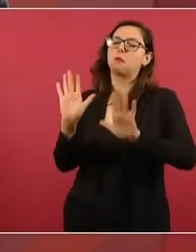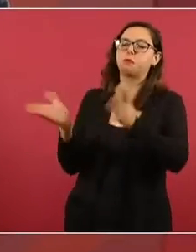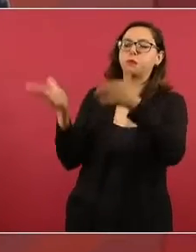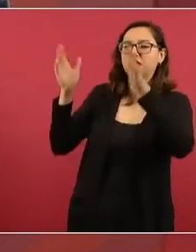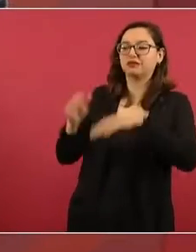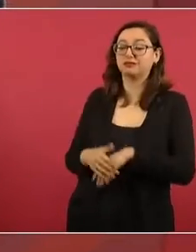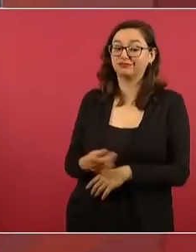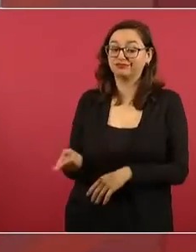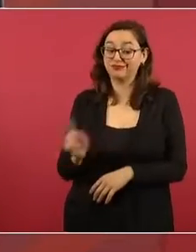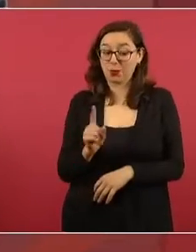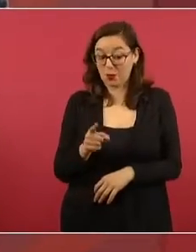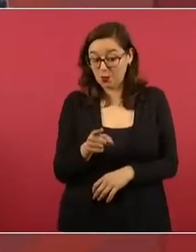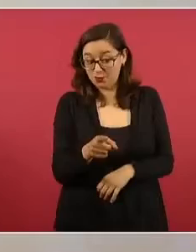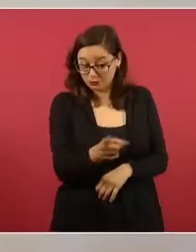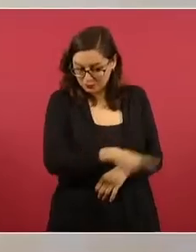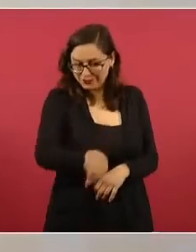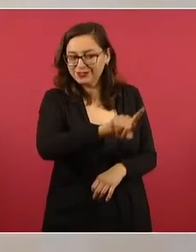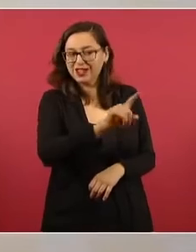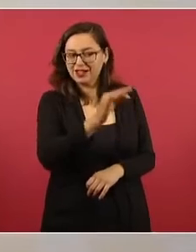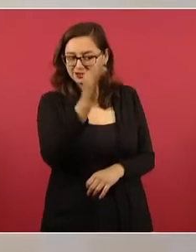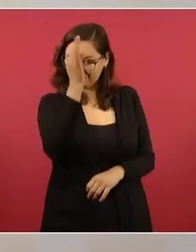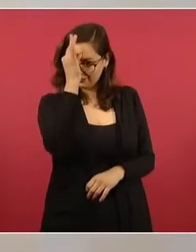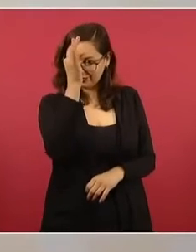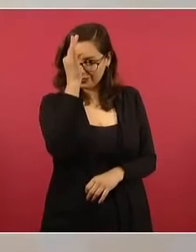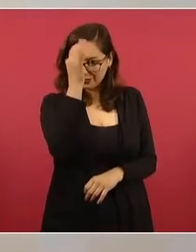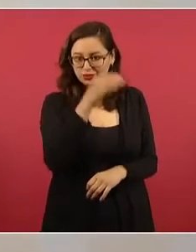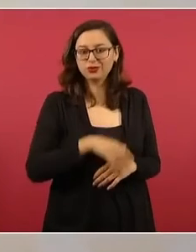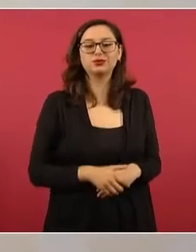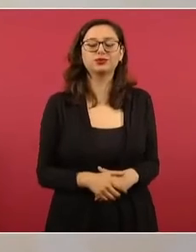que piensa que el pueblo es tonto.